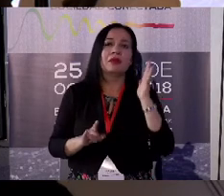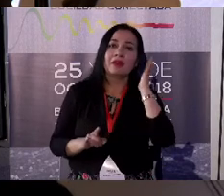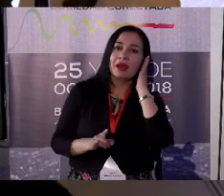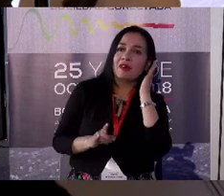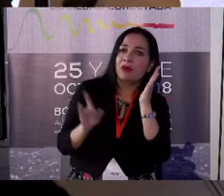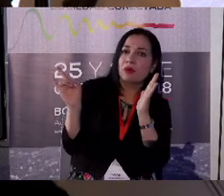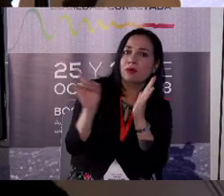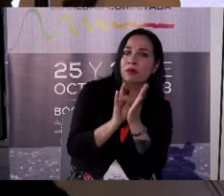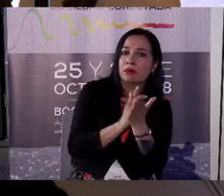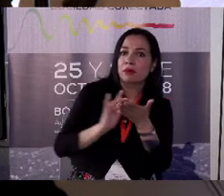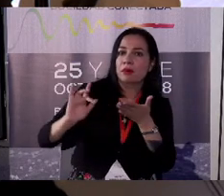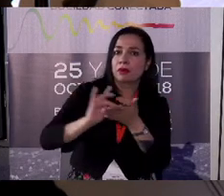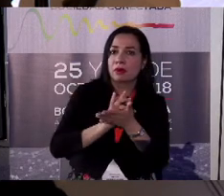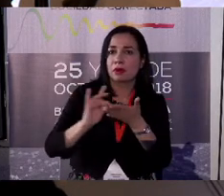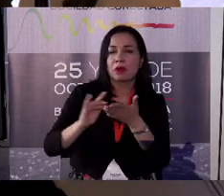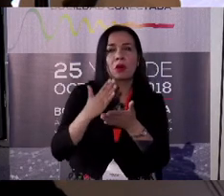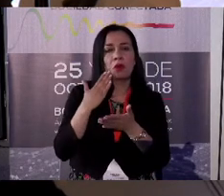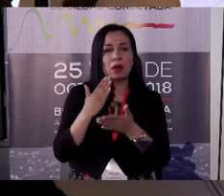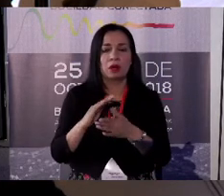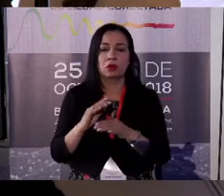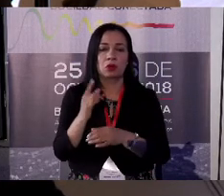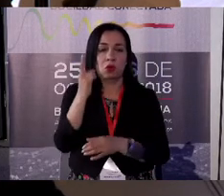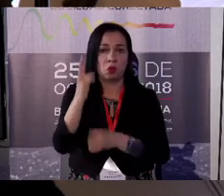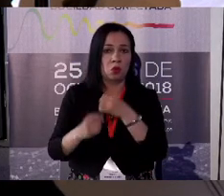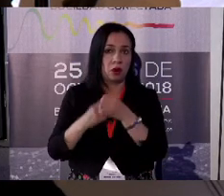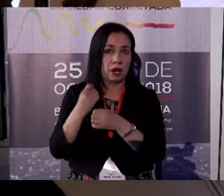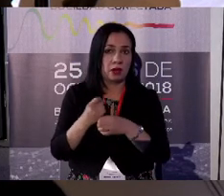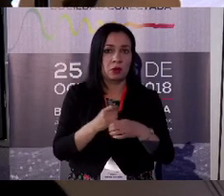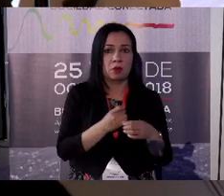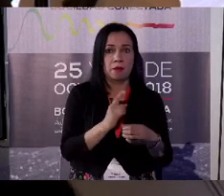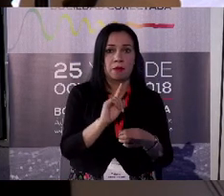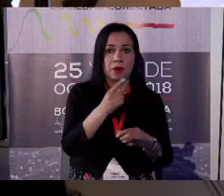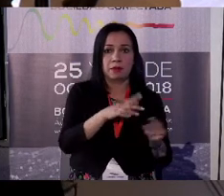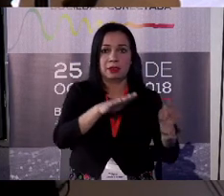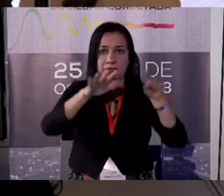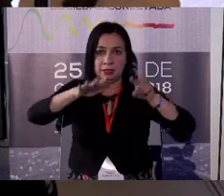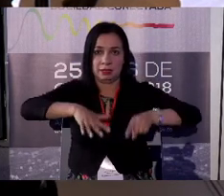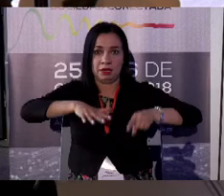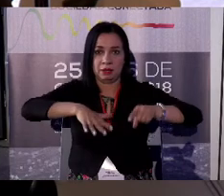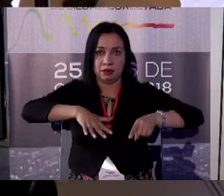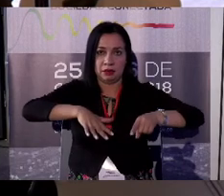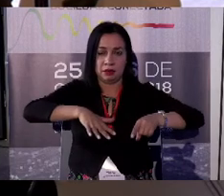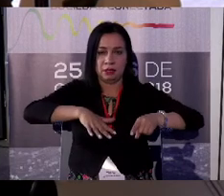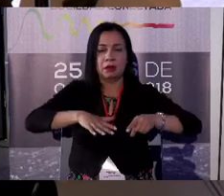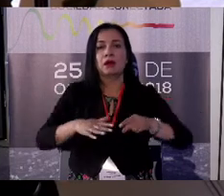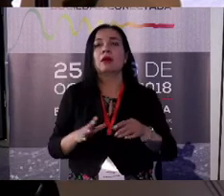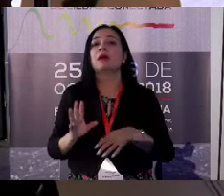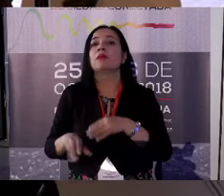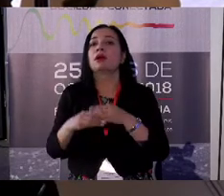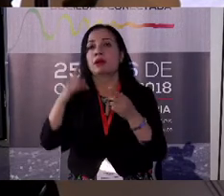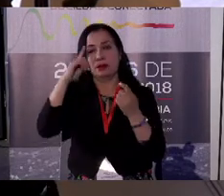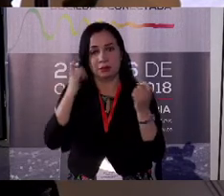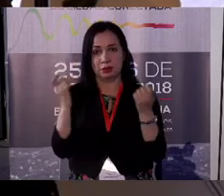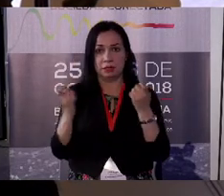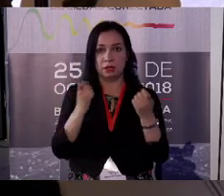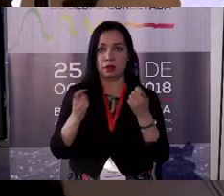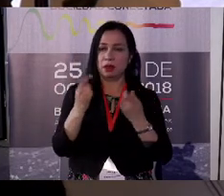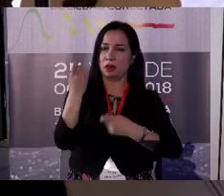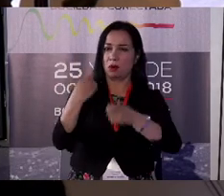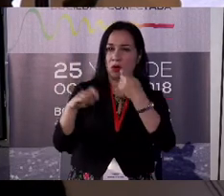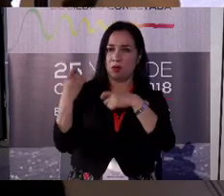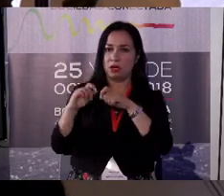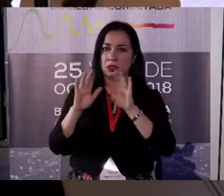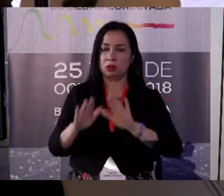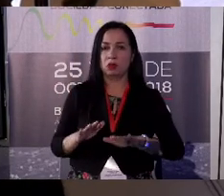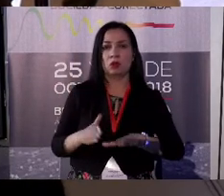estará disponible en el primer semestre del próximo año. También ya las primeras estrategias comerciales se